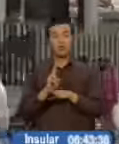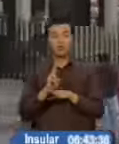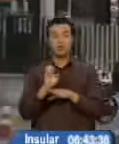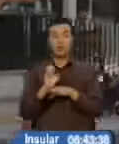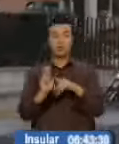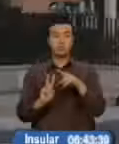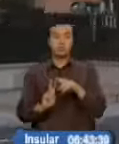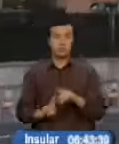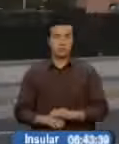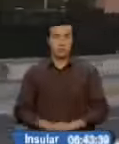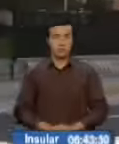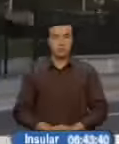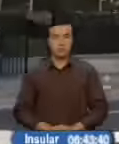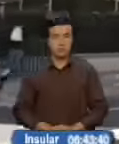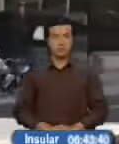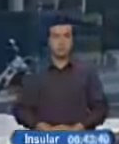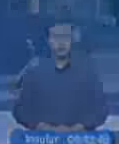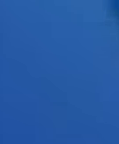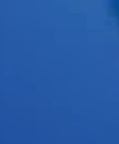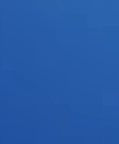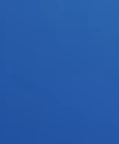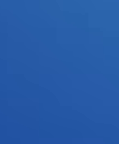Gálvez, Ecuador TV.